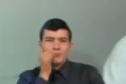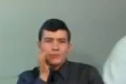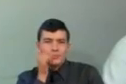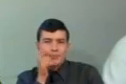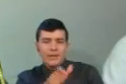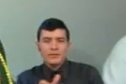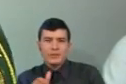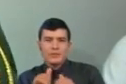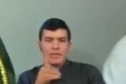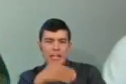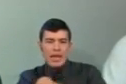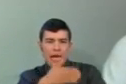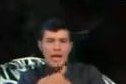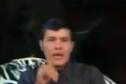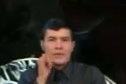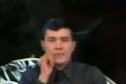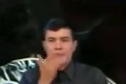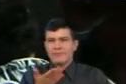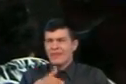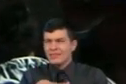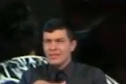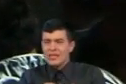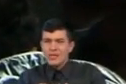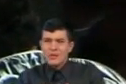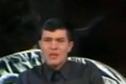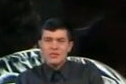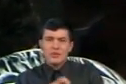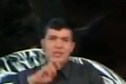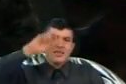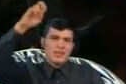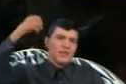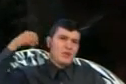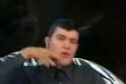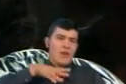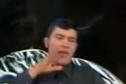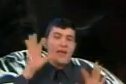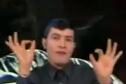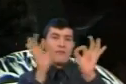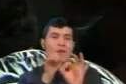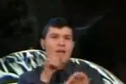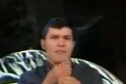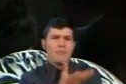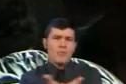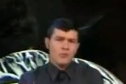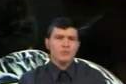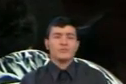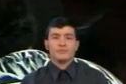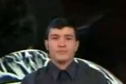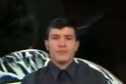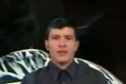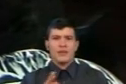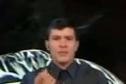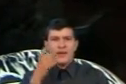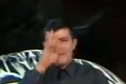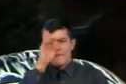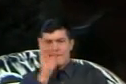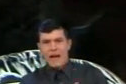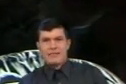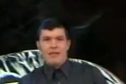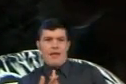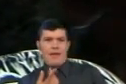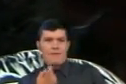públicas. Son situaciones de pronto en Norte de Santander que se ha focalizado, que se presentan mucho, ¿no? El irrespeto a las autoridades de